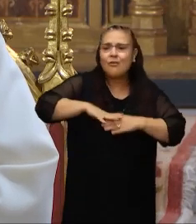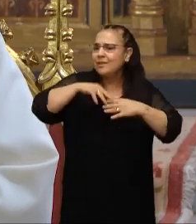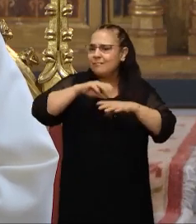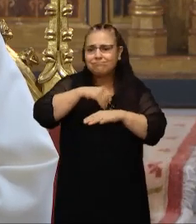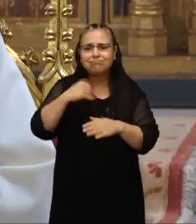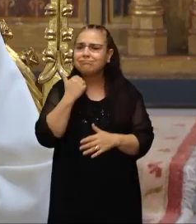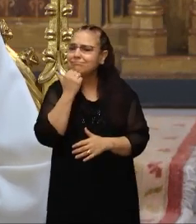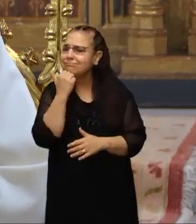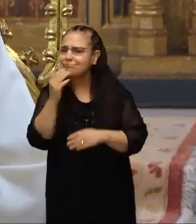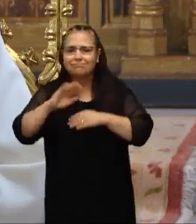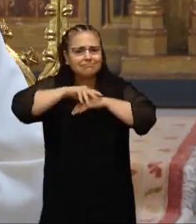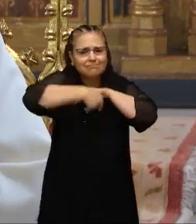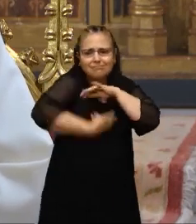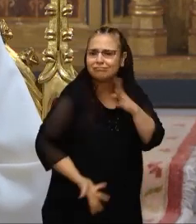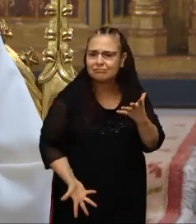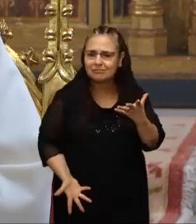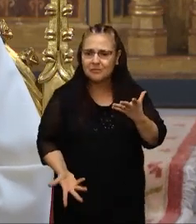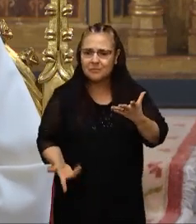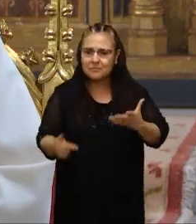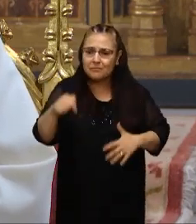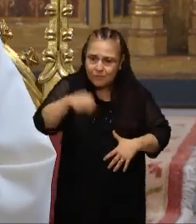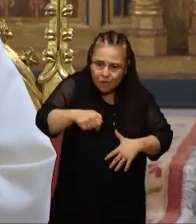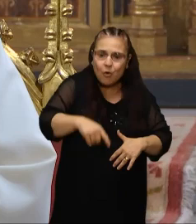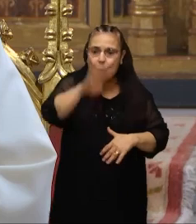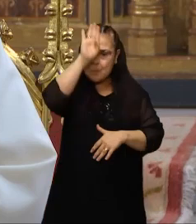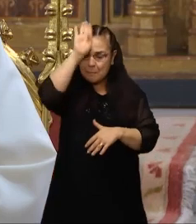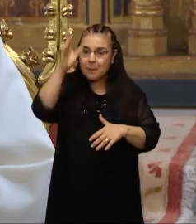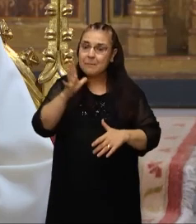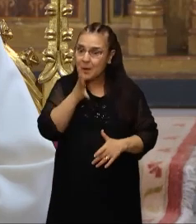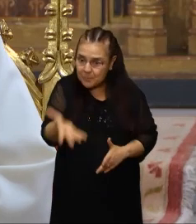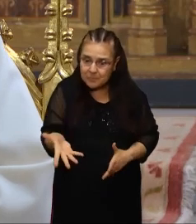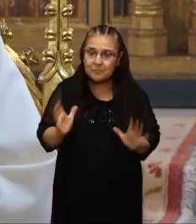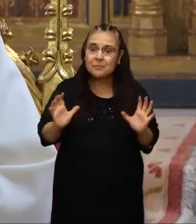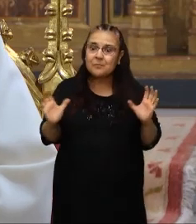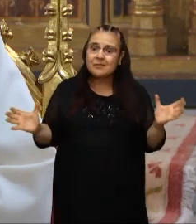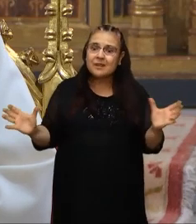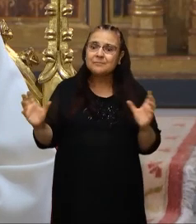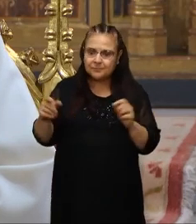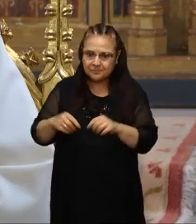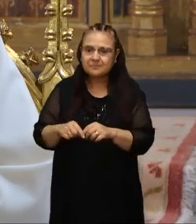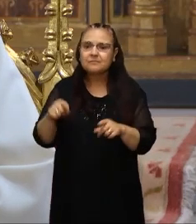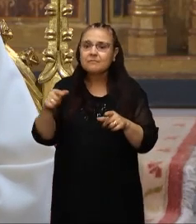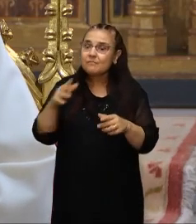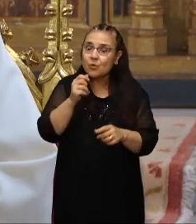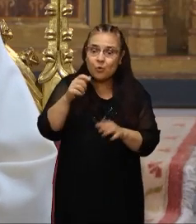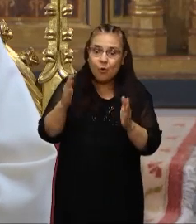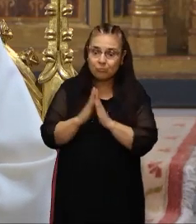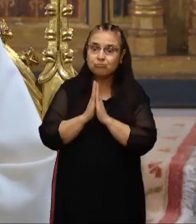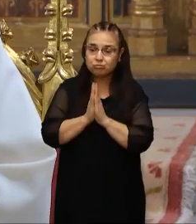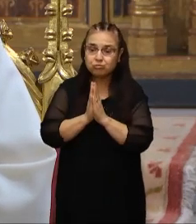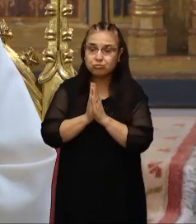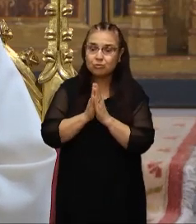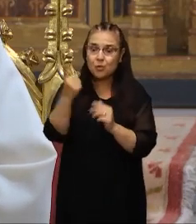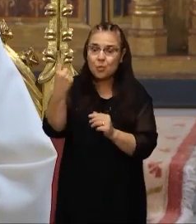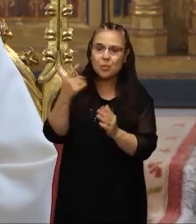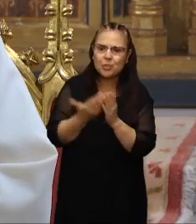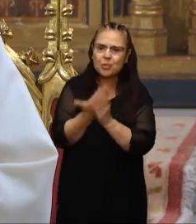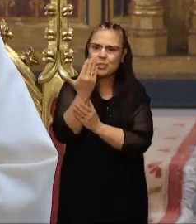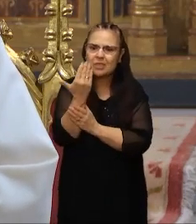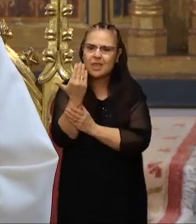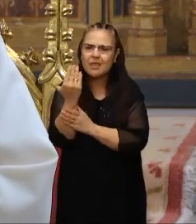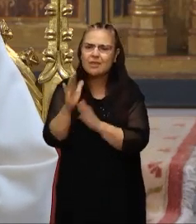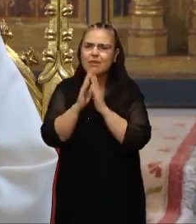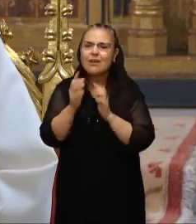del abismo. Hoy el Papa, por tanto, ha convocado una jornada de oración y ayuno por la paz en el mundo